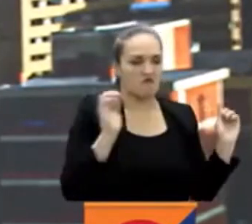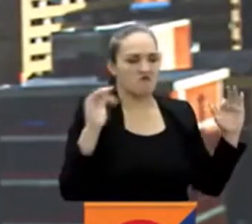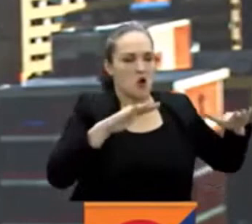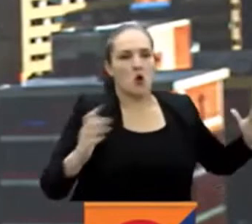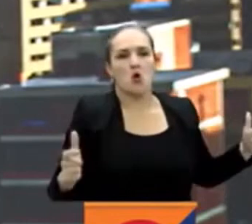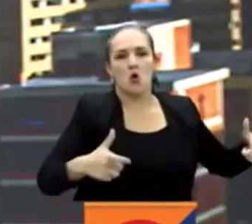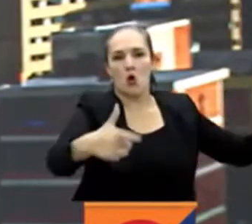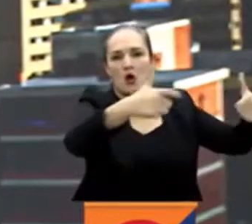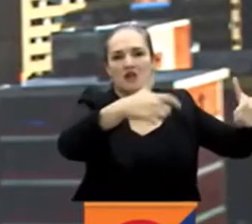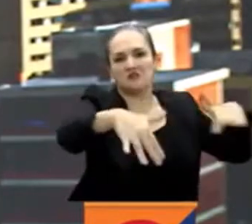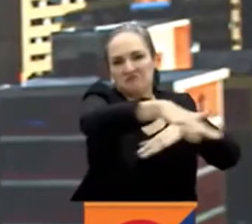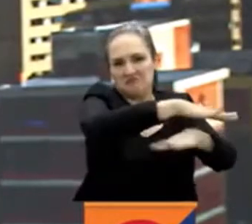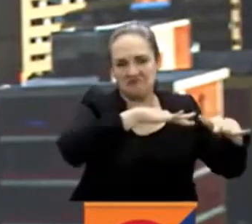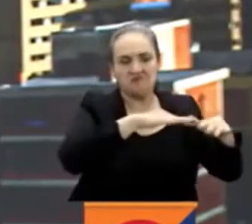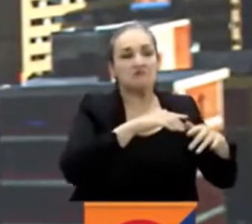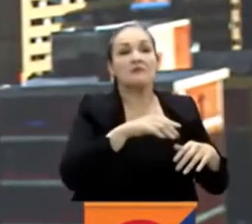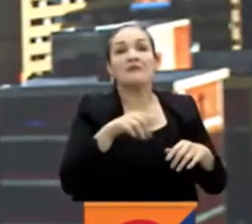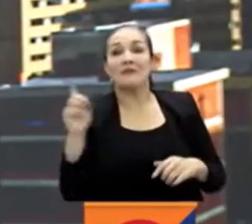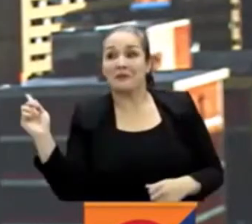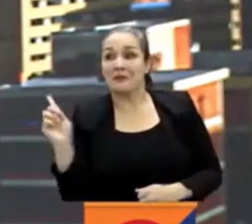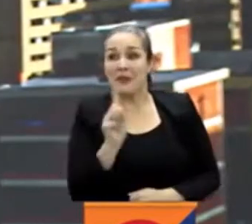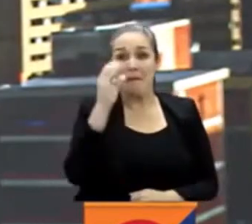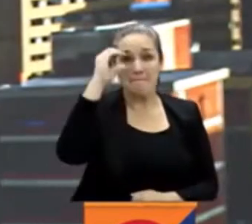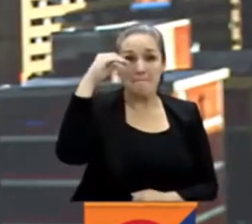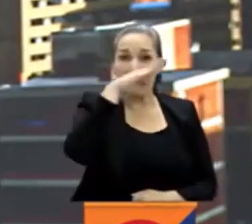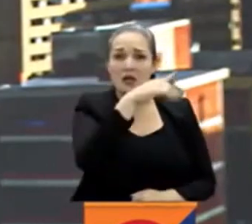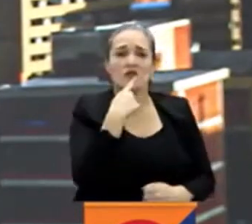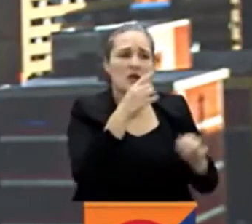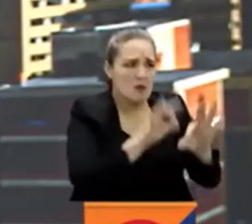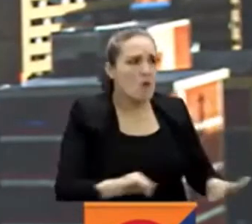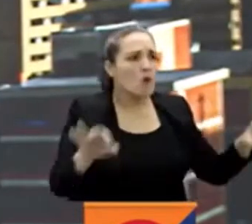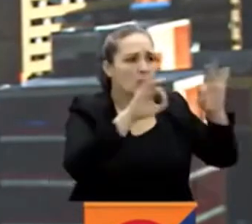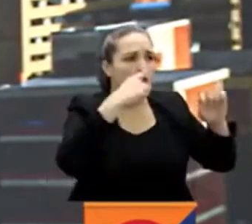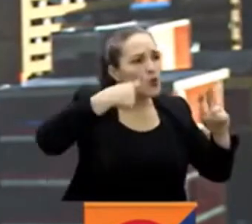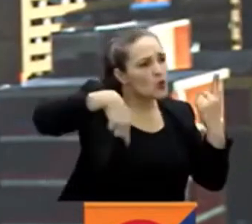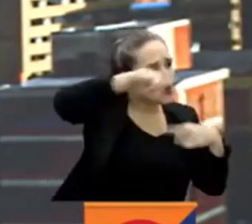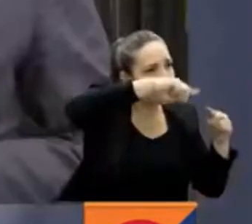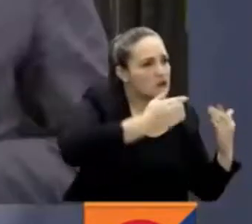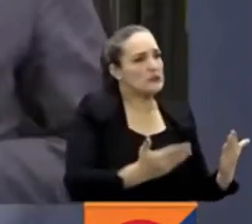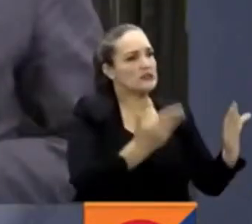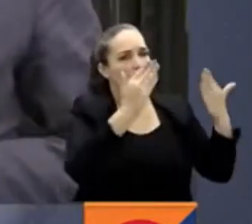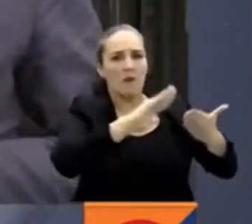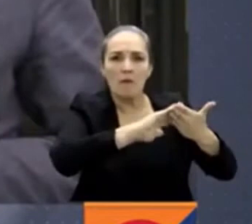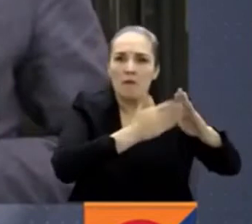una de las herramientas para alcanzar la paz. John López, ¿qué otros anuncios hay? Lo escuchamos.